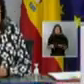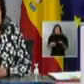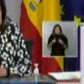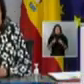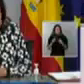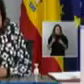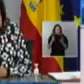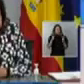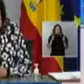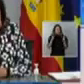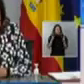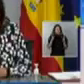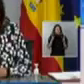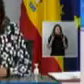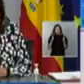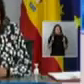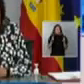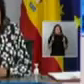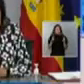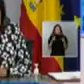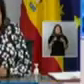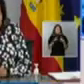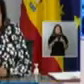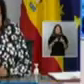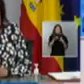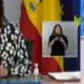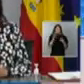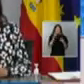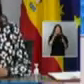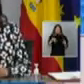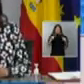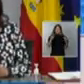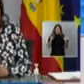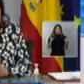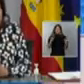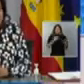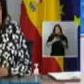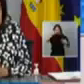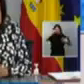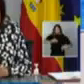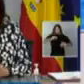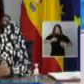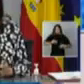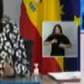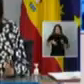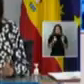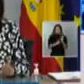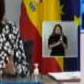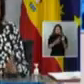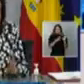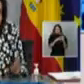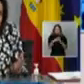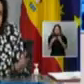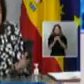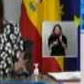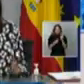vivienda, menos energía gastaremos en mantenerla y climatizarla. Vamos a hablar enseguida de eso, de lo que podemos hacer en nuestra casa para mejorar,